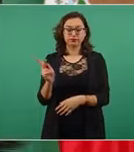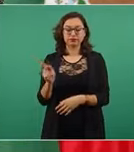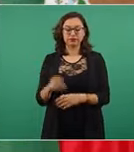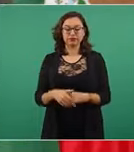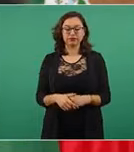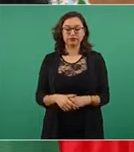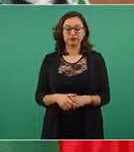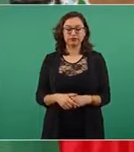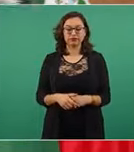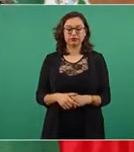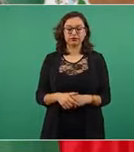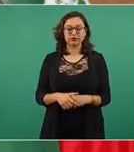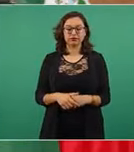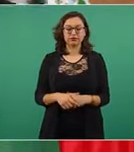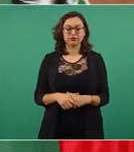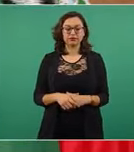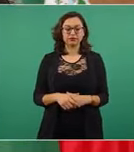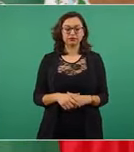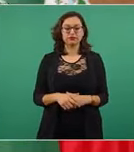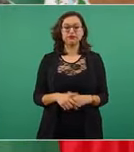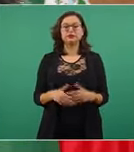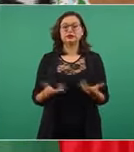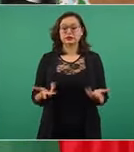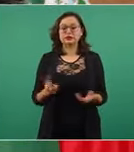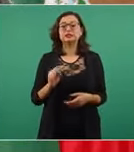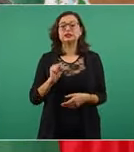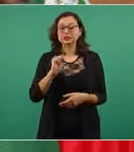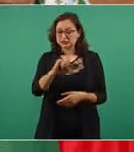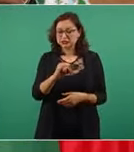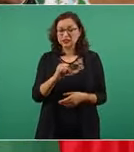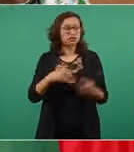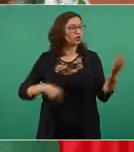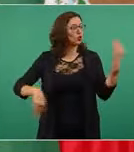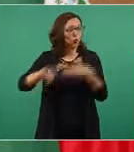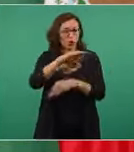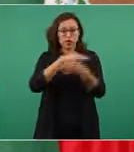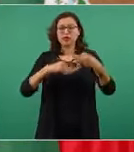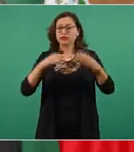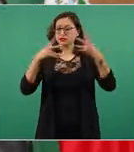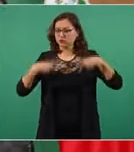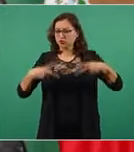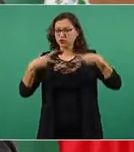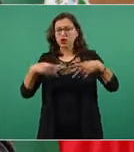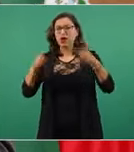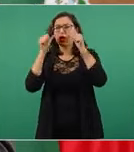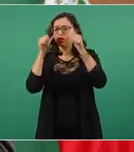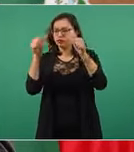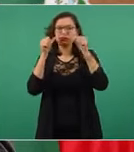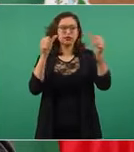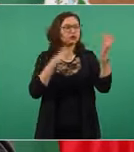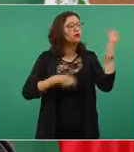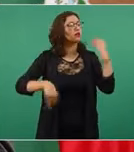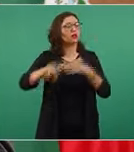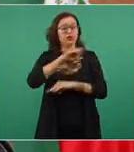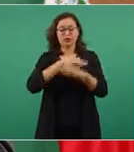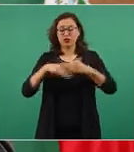No dejar de atender a todos y ser respetuoso con todo, pero entender